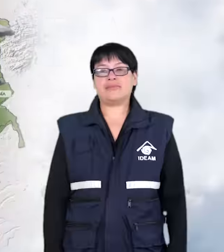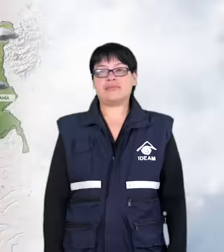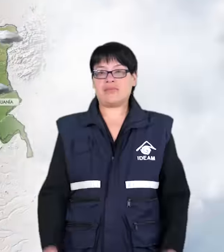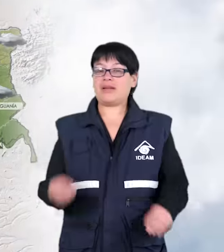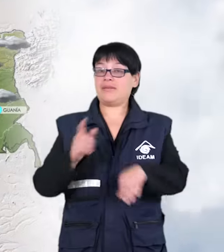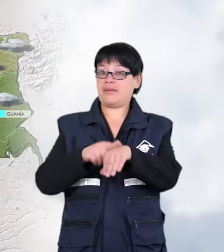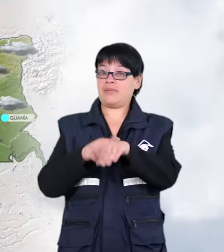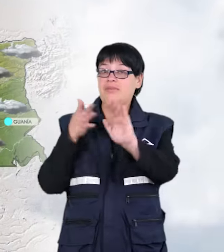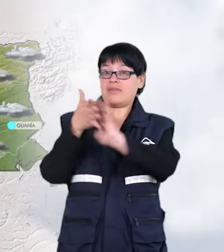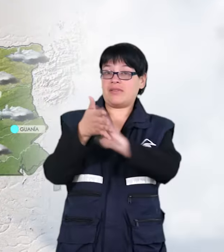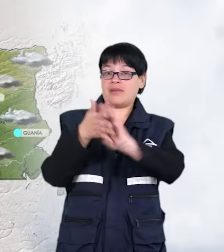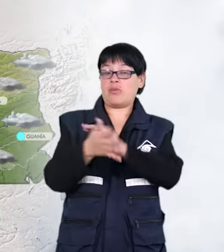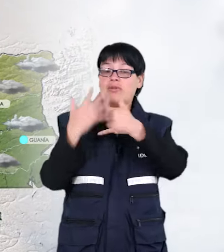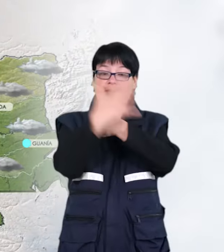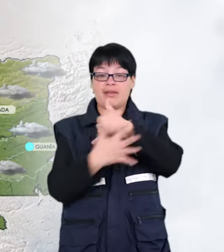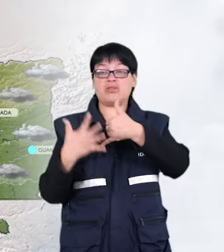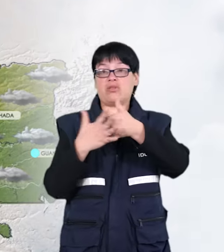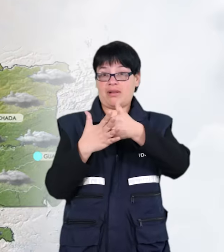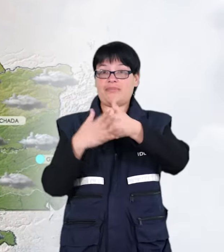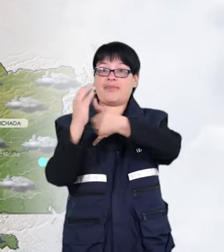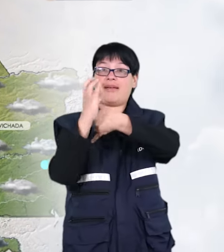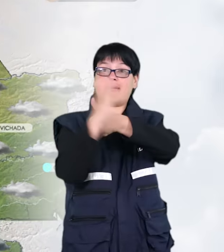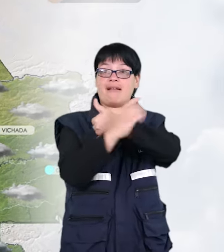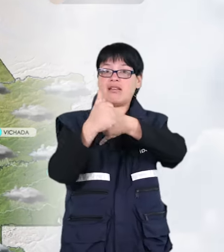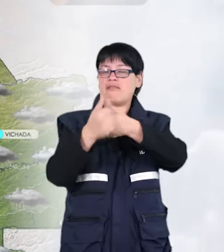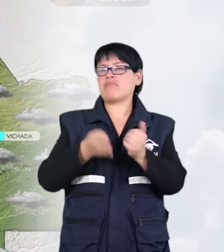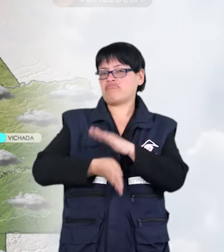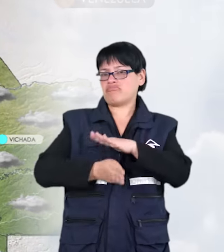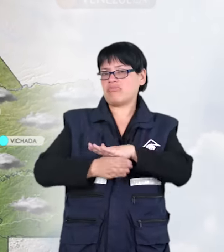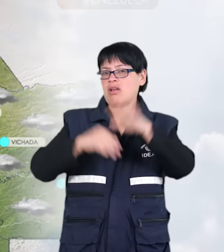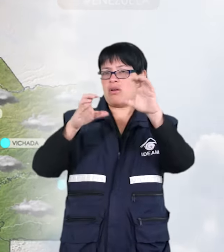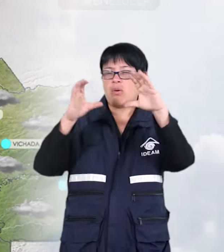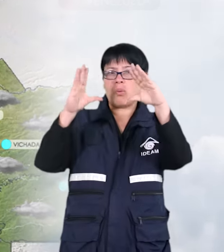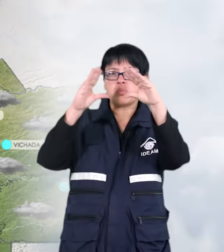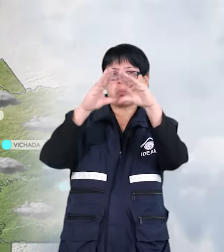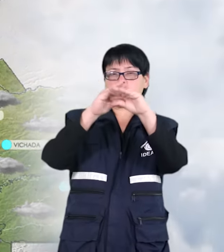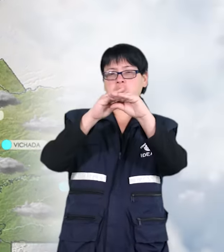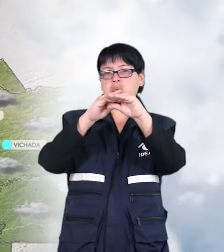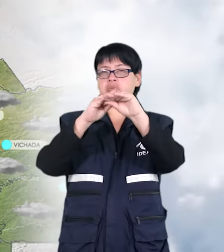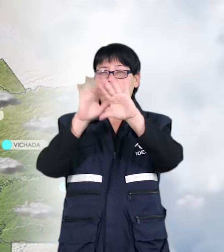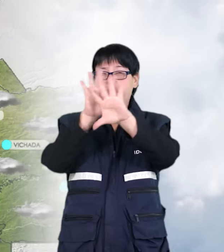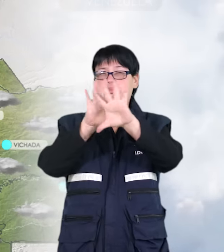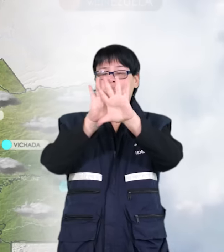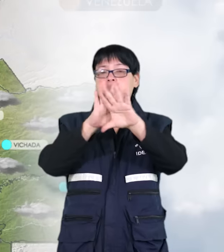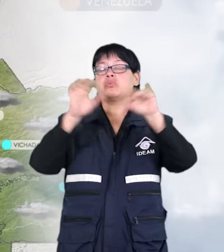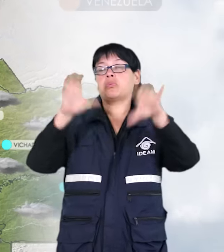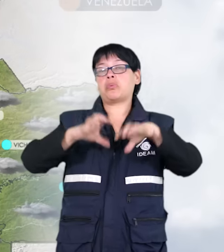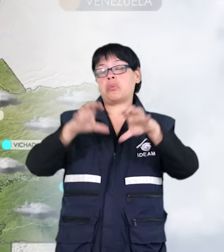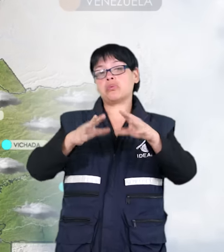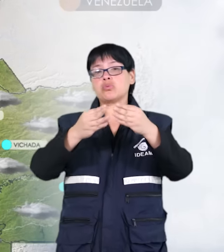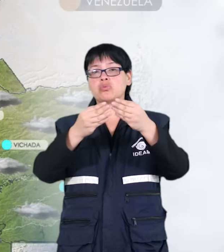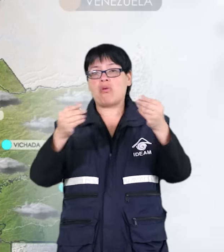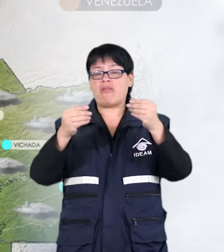El pronóstico a nivel nacional nos indica que para la región caribe persistirán las condiciones de cielo entreparcial y mayormente cubierto, lluvias de carácter